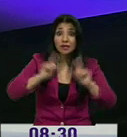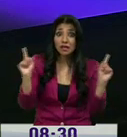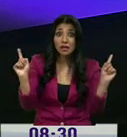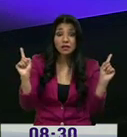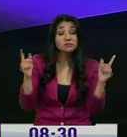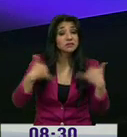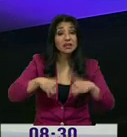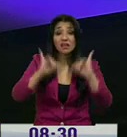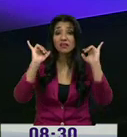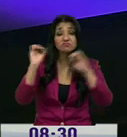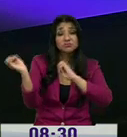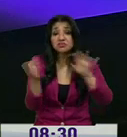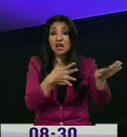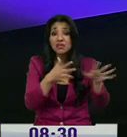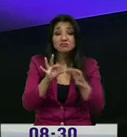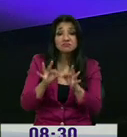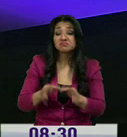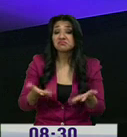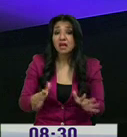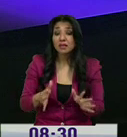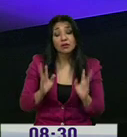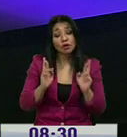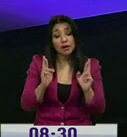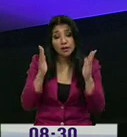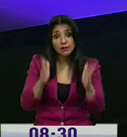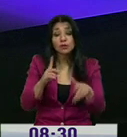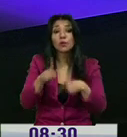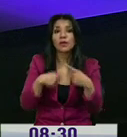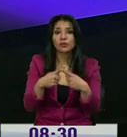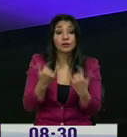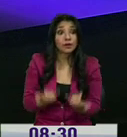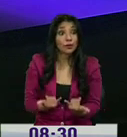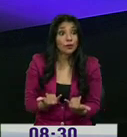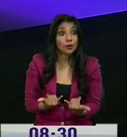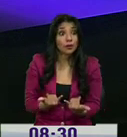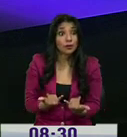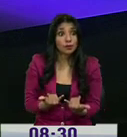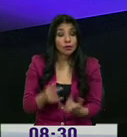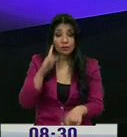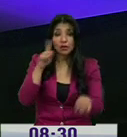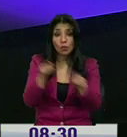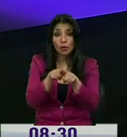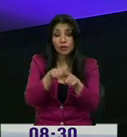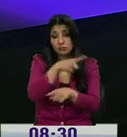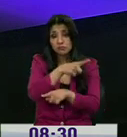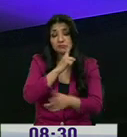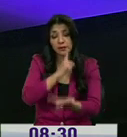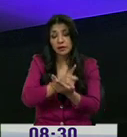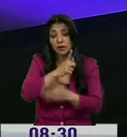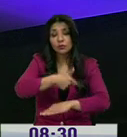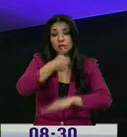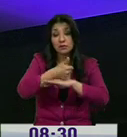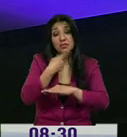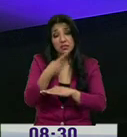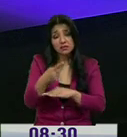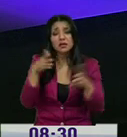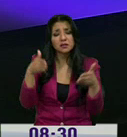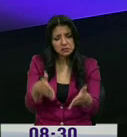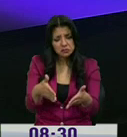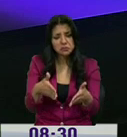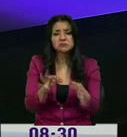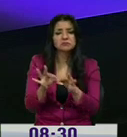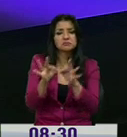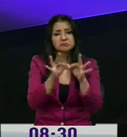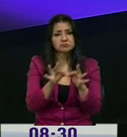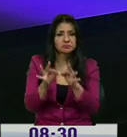ahí siguen. Ahí ya se acaba el verano, veamos cuándo atienden. Por lo pronto, de acuerdo a lo que nos dice la autoridad, vecinos, están preocupados haciendo